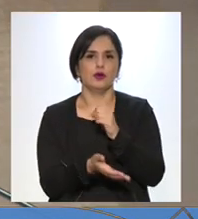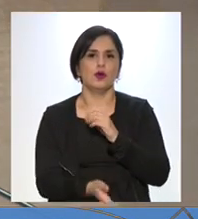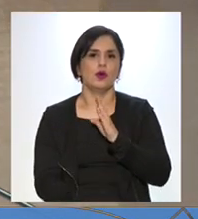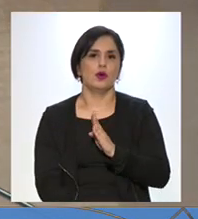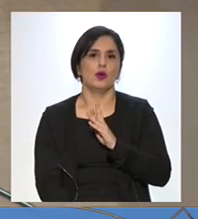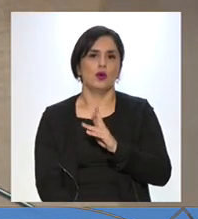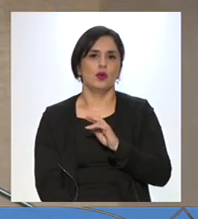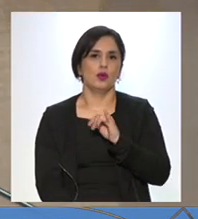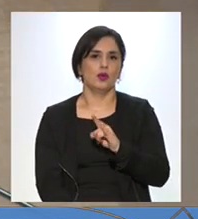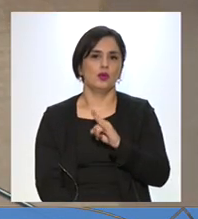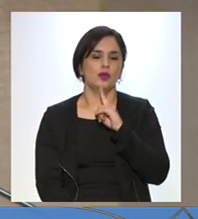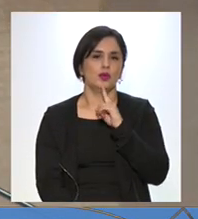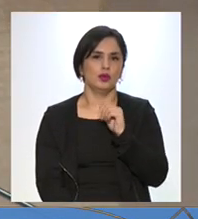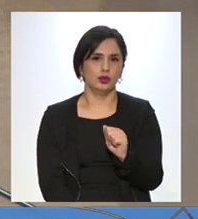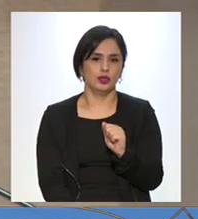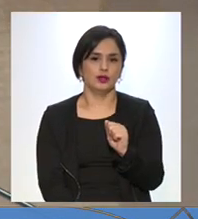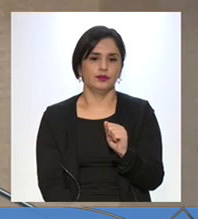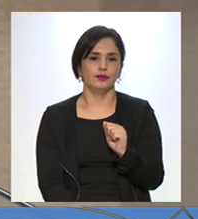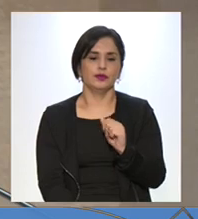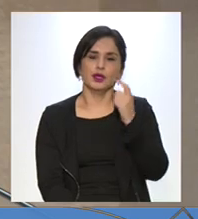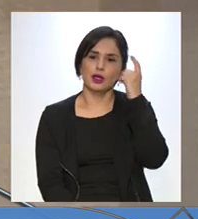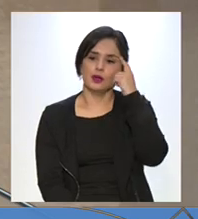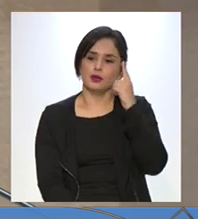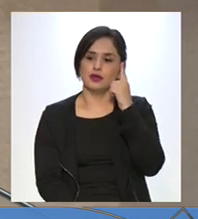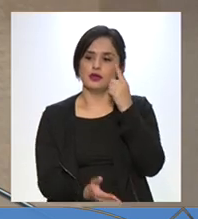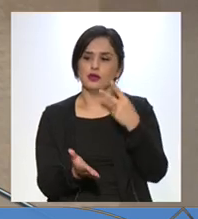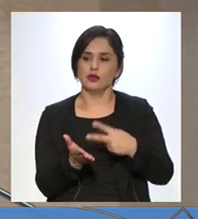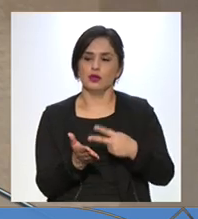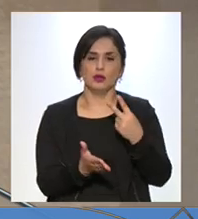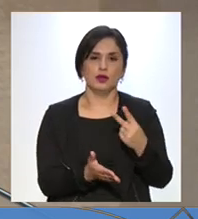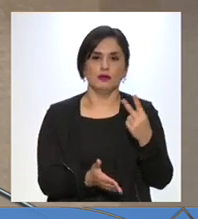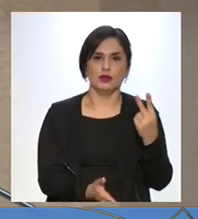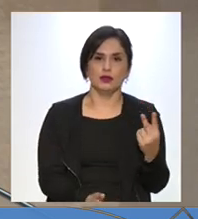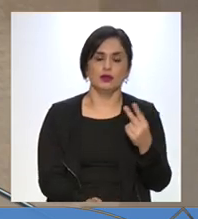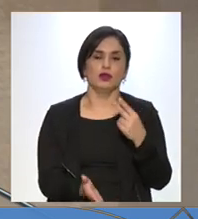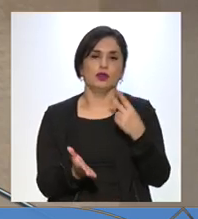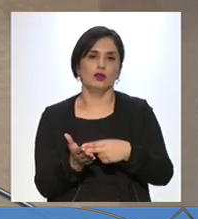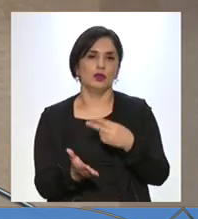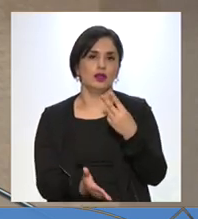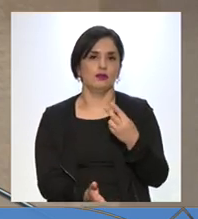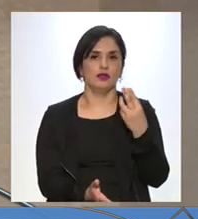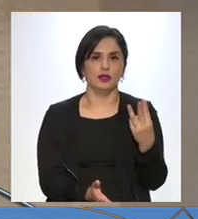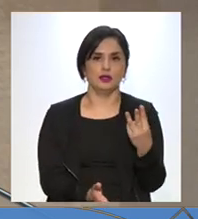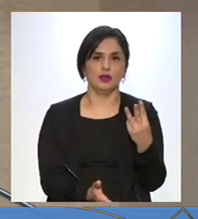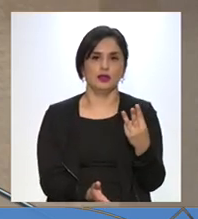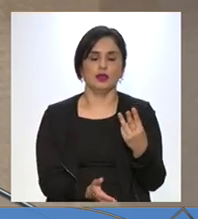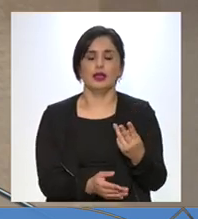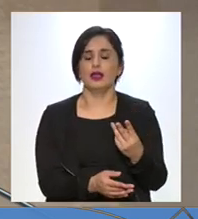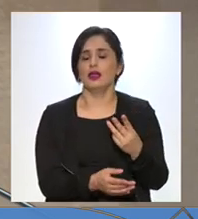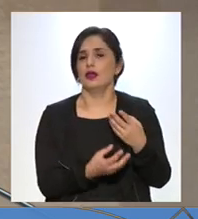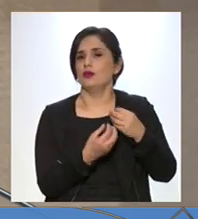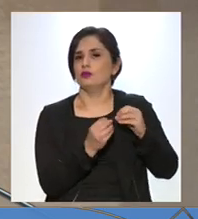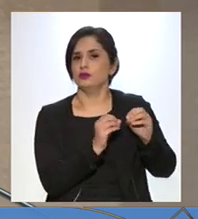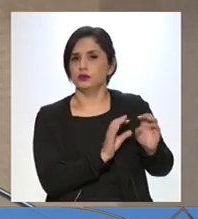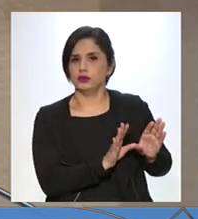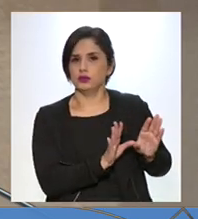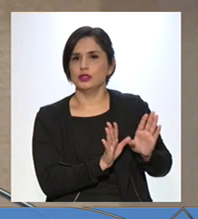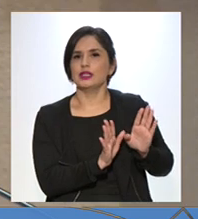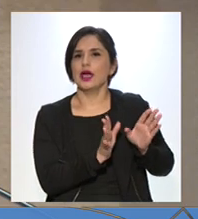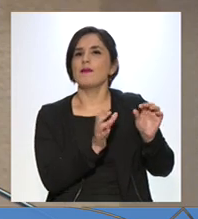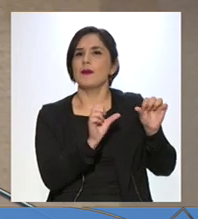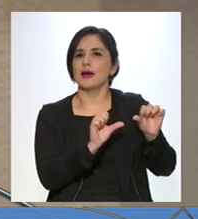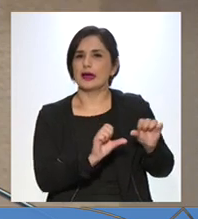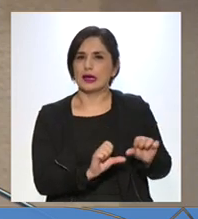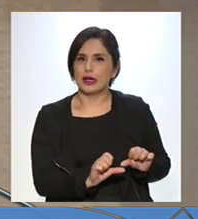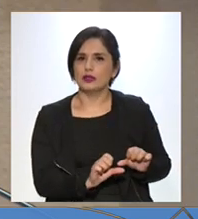Hacia 2022 y 2023, coherente con una economía que va dejando atrás los efectos de la pandemia y donde el impulso de las políticas económicas se